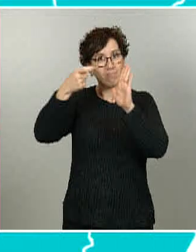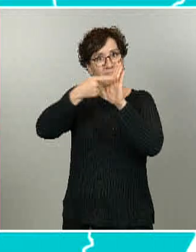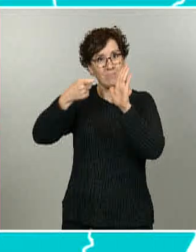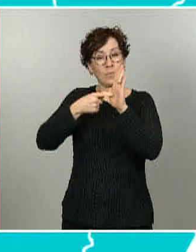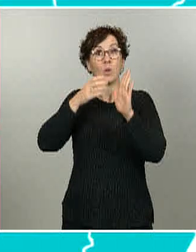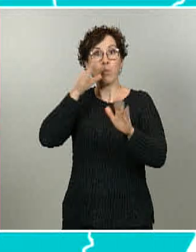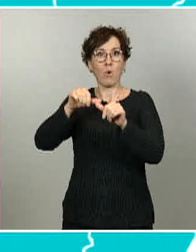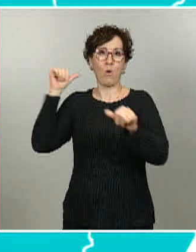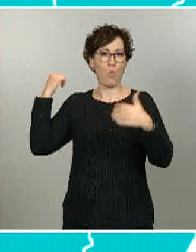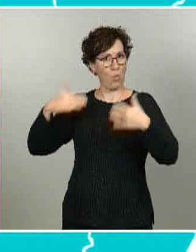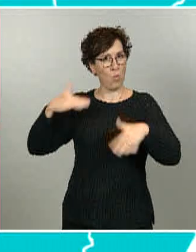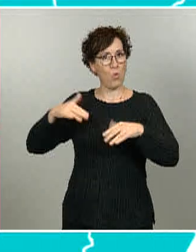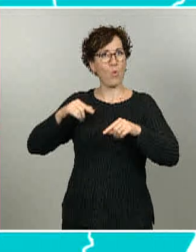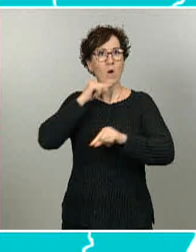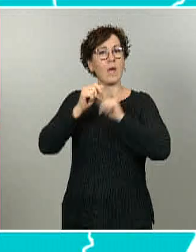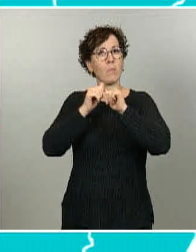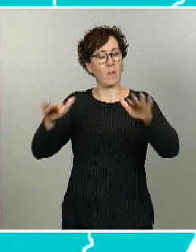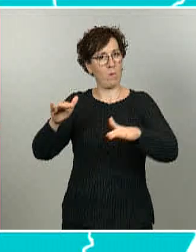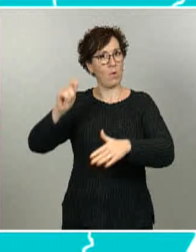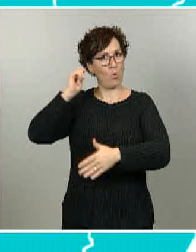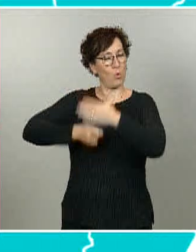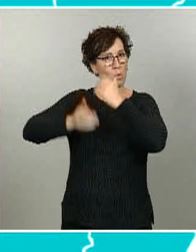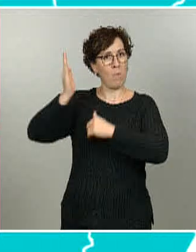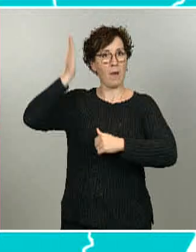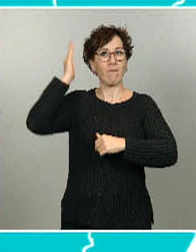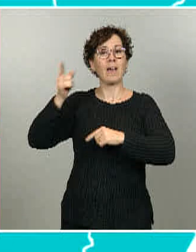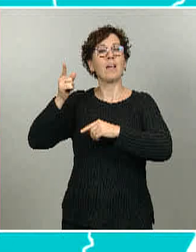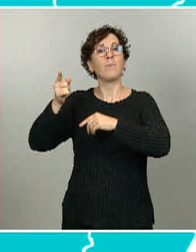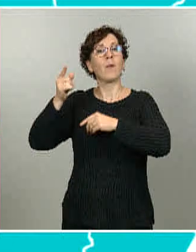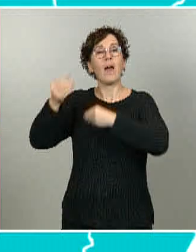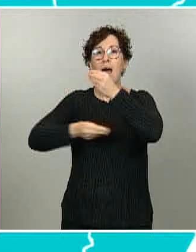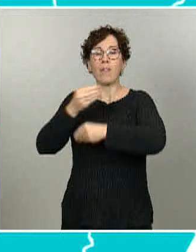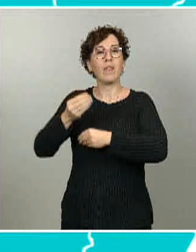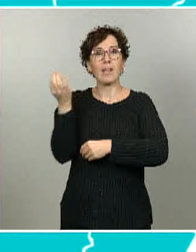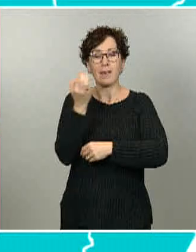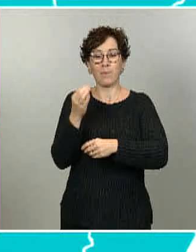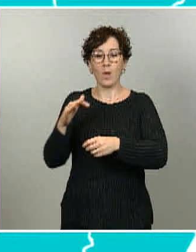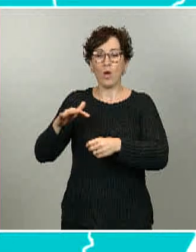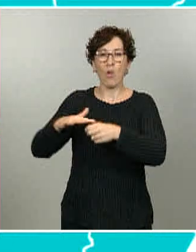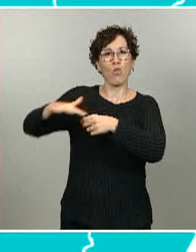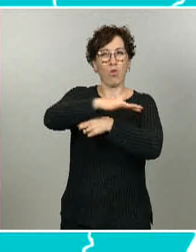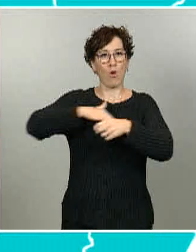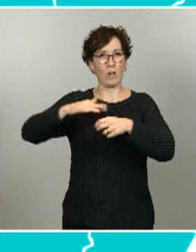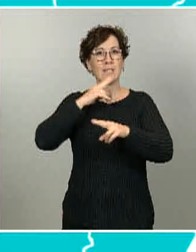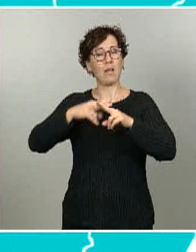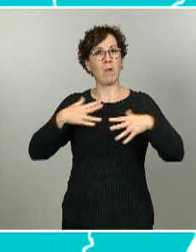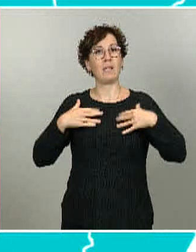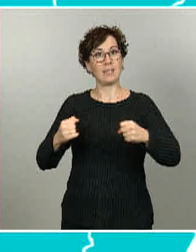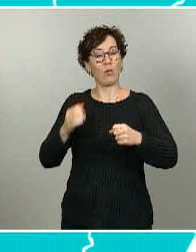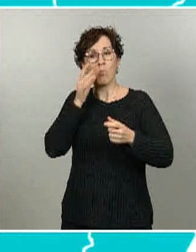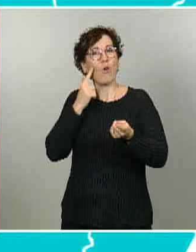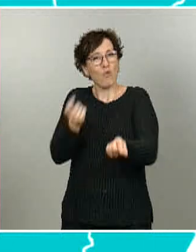epidemia, están proponiendo el desescalado por zonas básicas de salud, que son zonas muy bien controladas por sus servicios de sanidad.